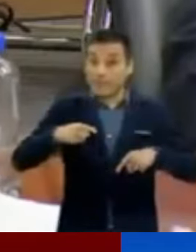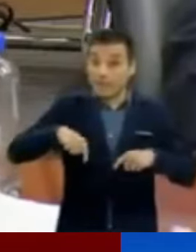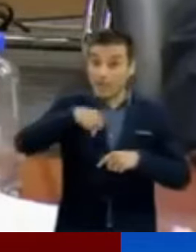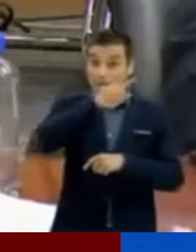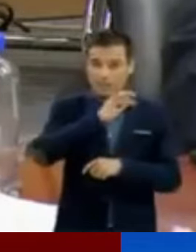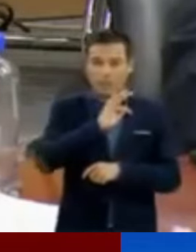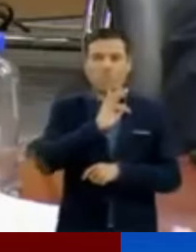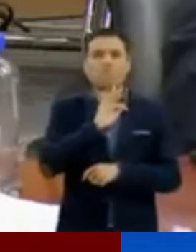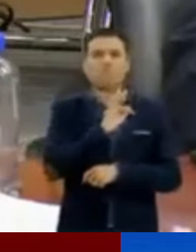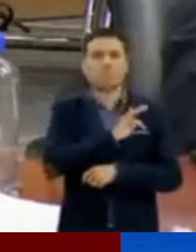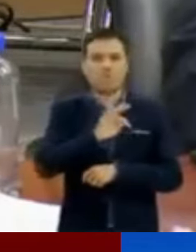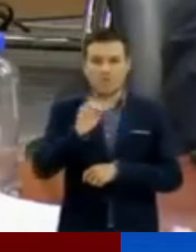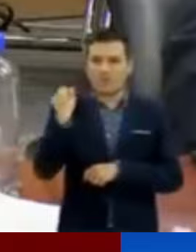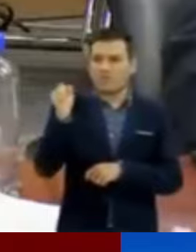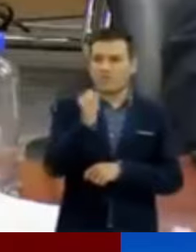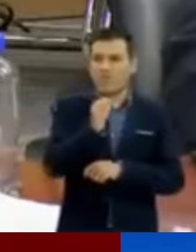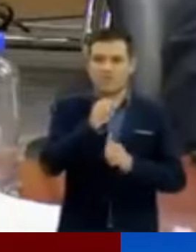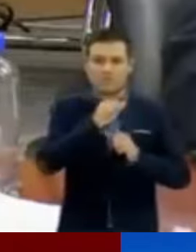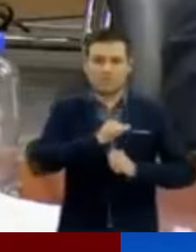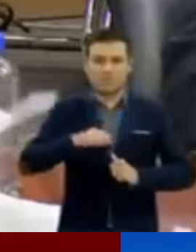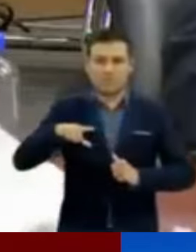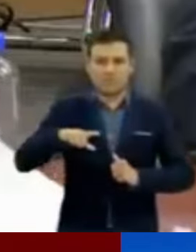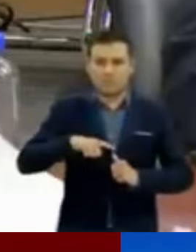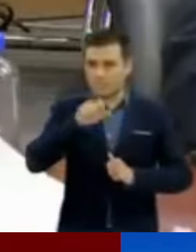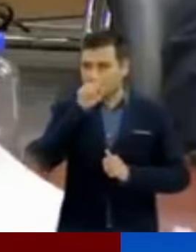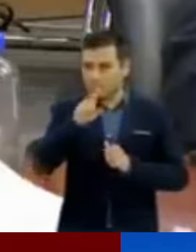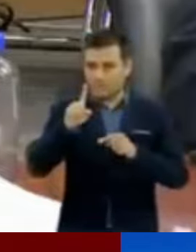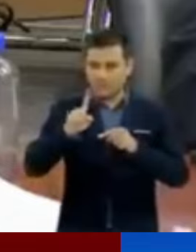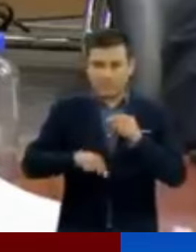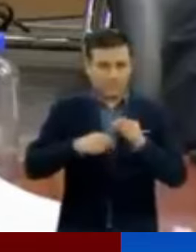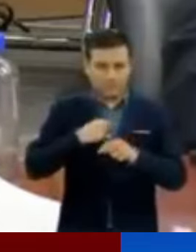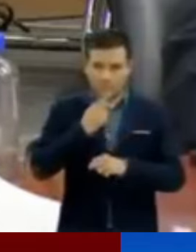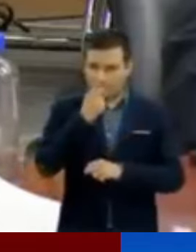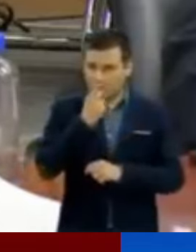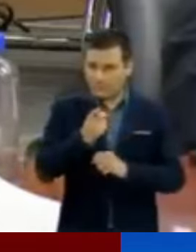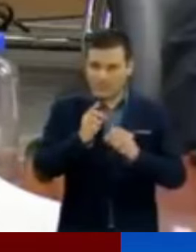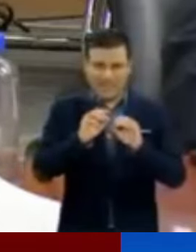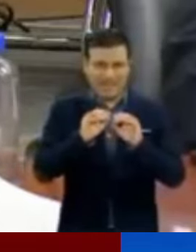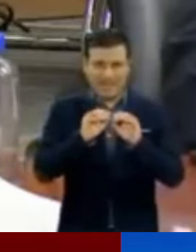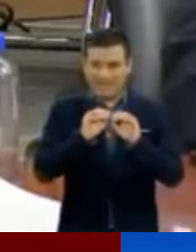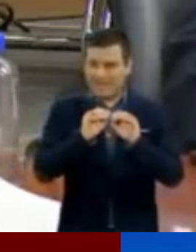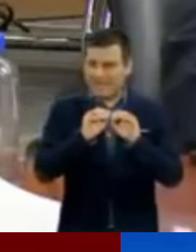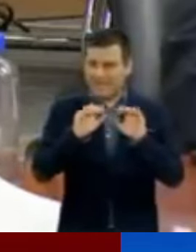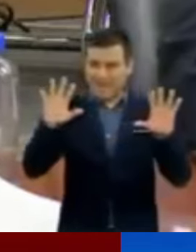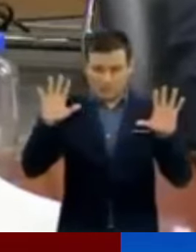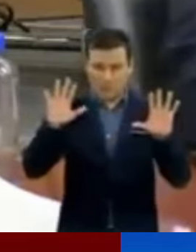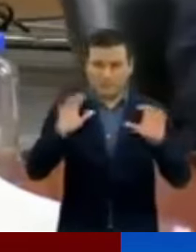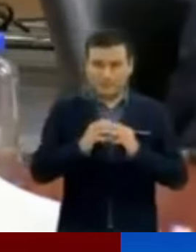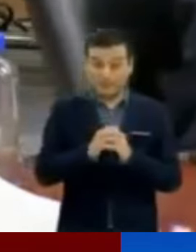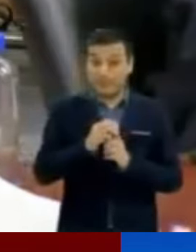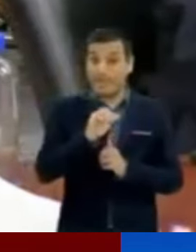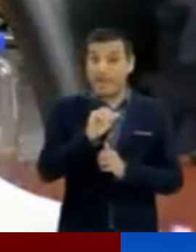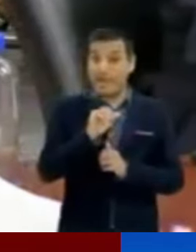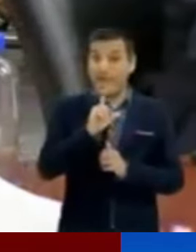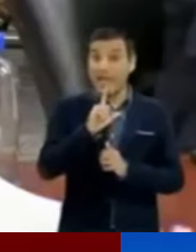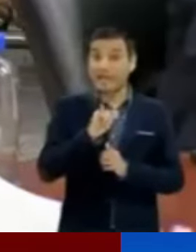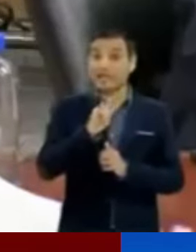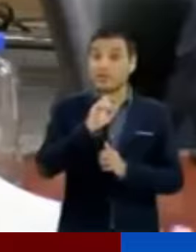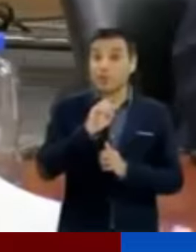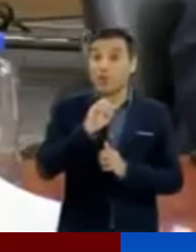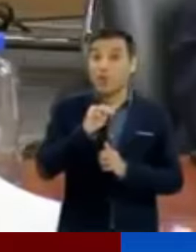quien pone y quien quita. Lo decimos con toda la fuerza de lo que esto implica. Alito Moreno es